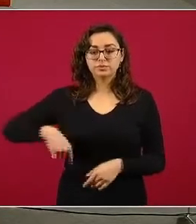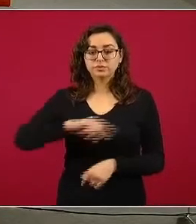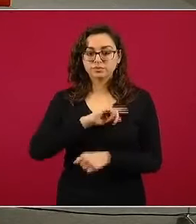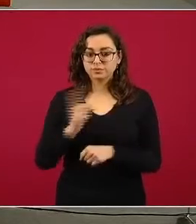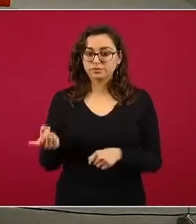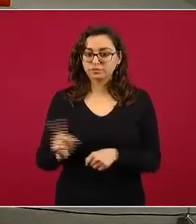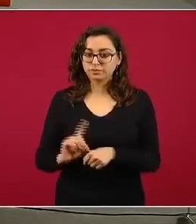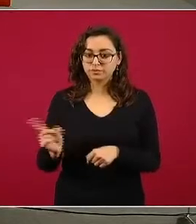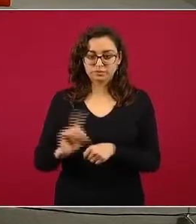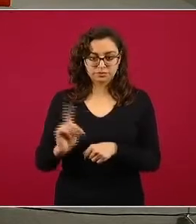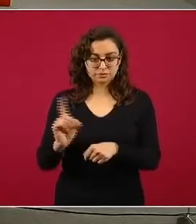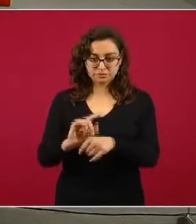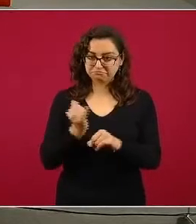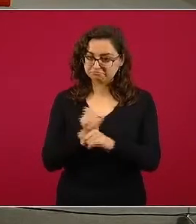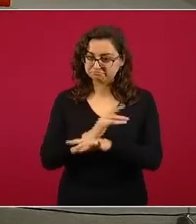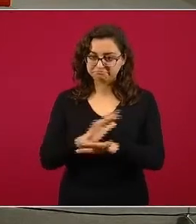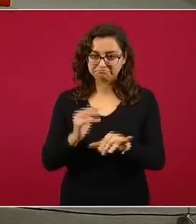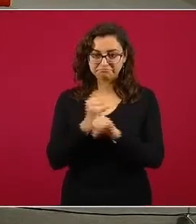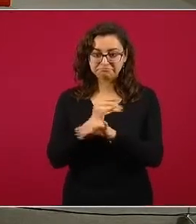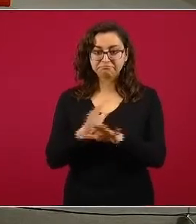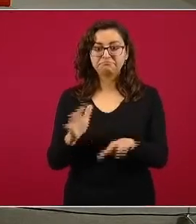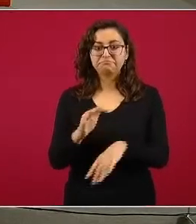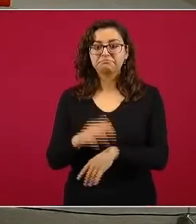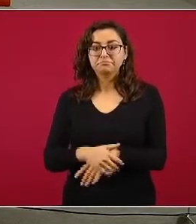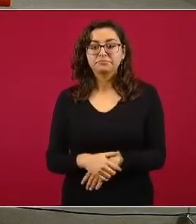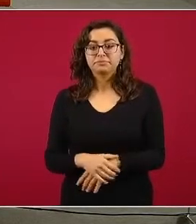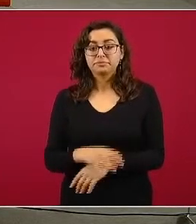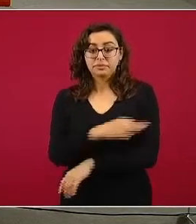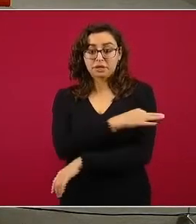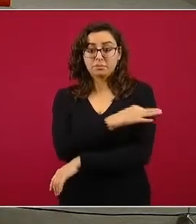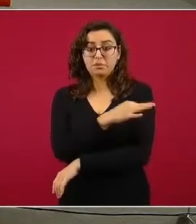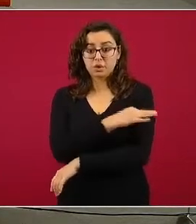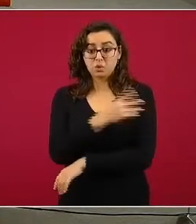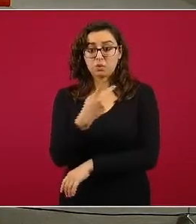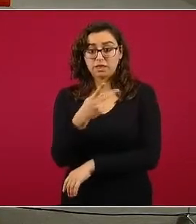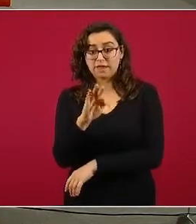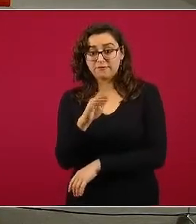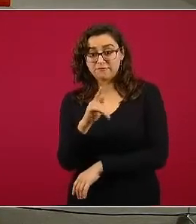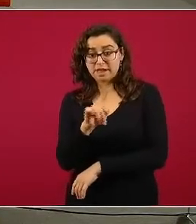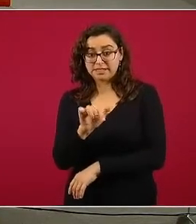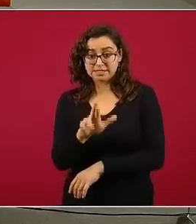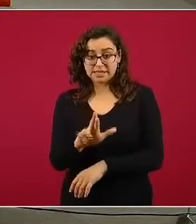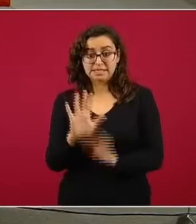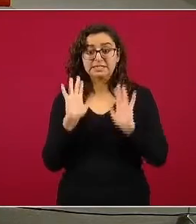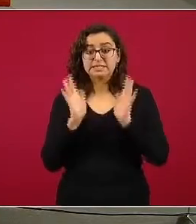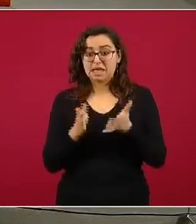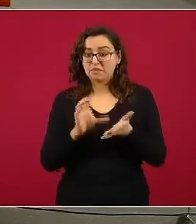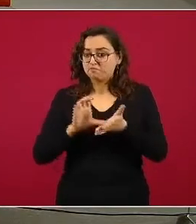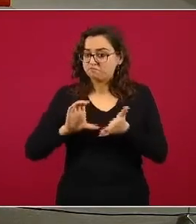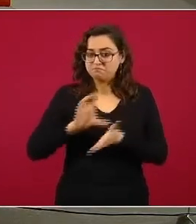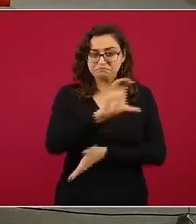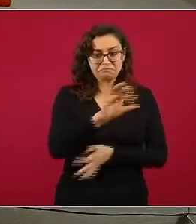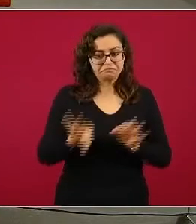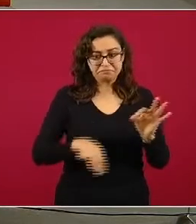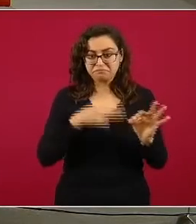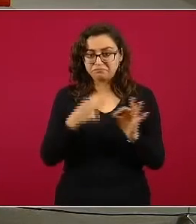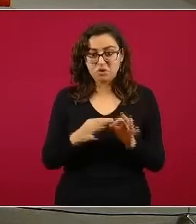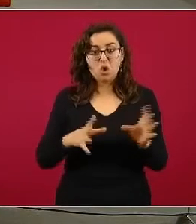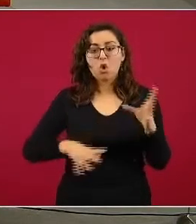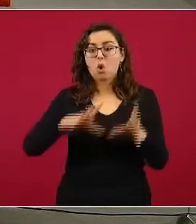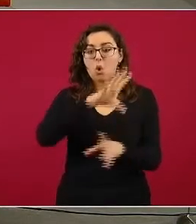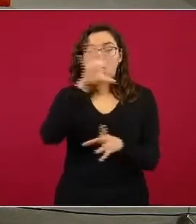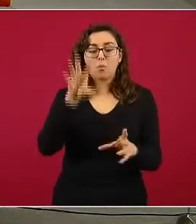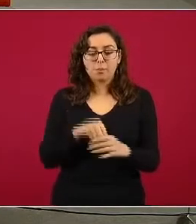días, la vacuna de Pfizer ya fue contratada, ya fue adquirida formalmente,